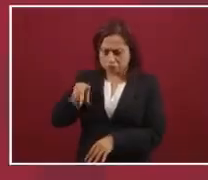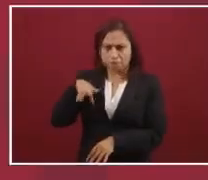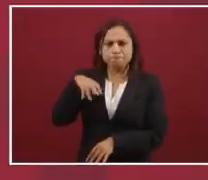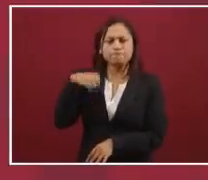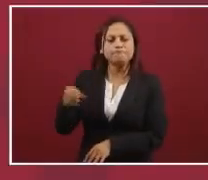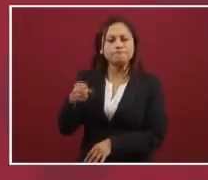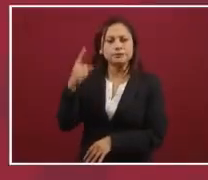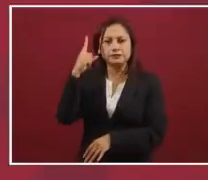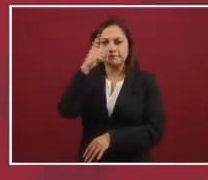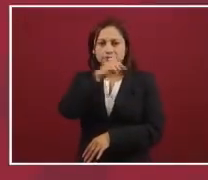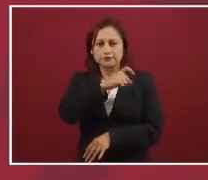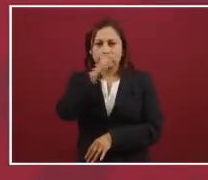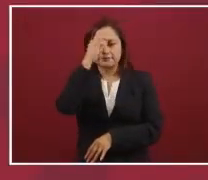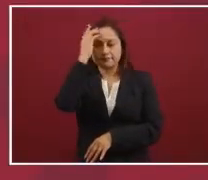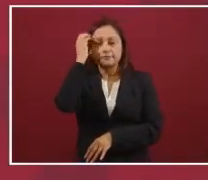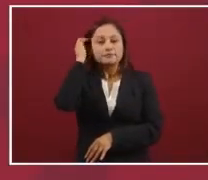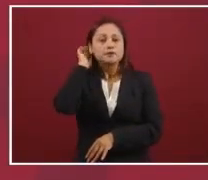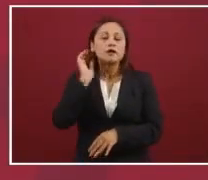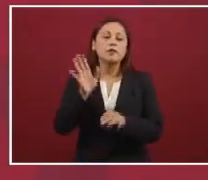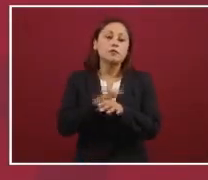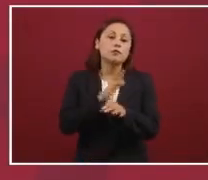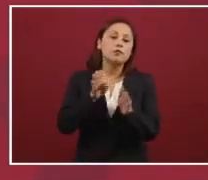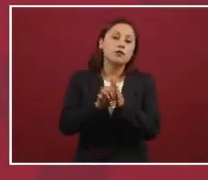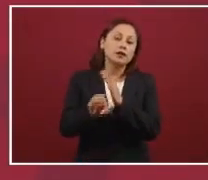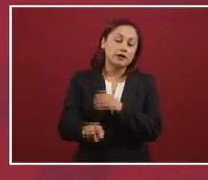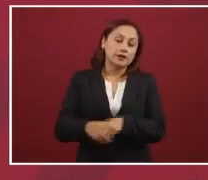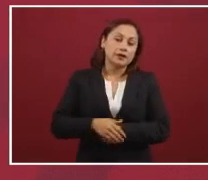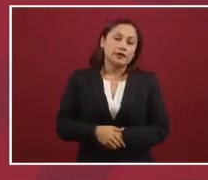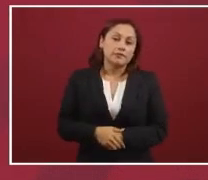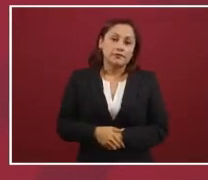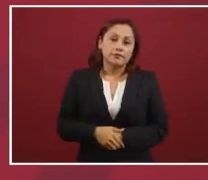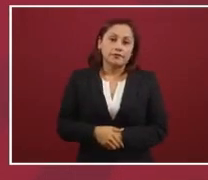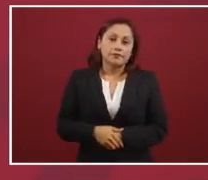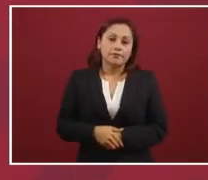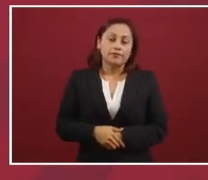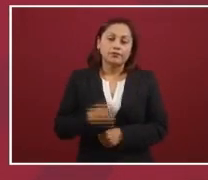está en proceso y que va a quedar bien